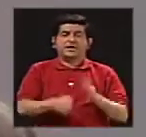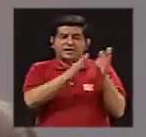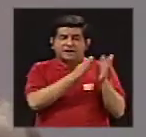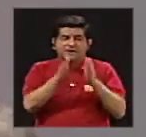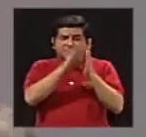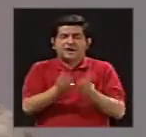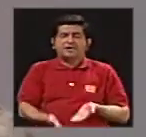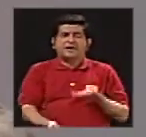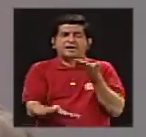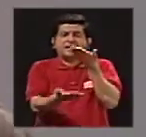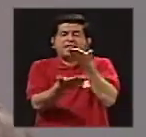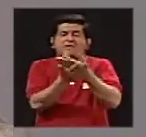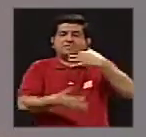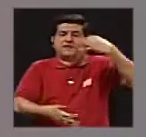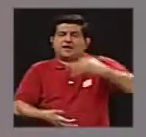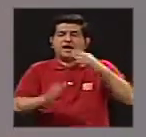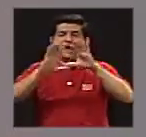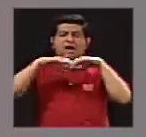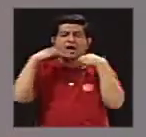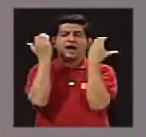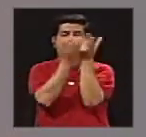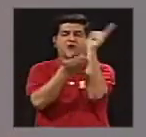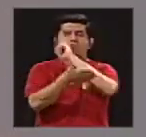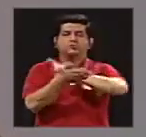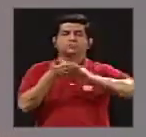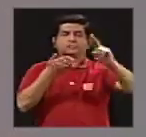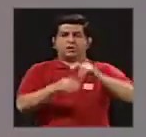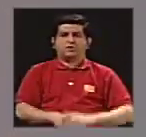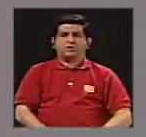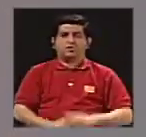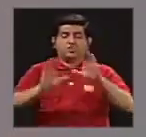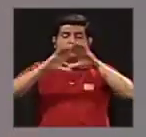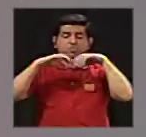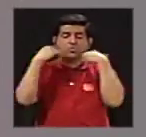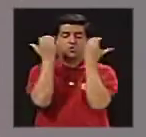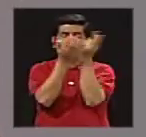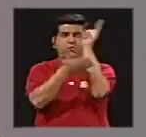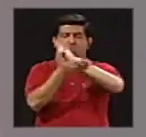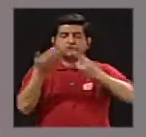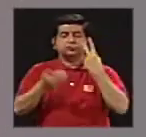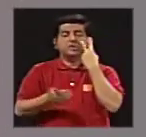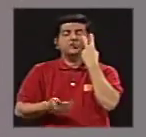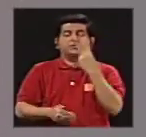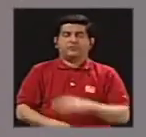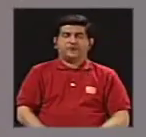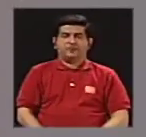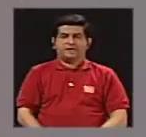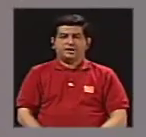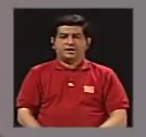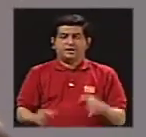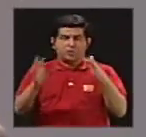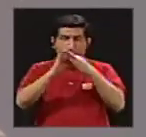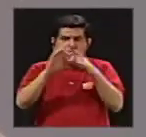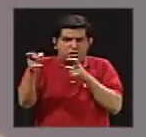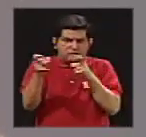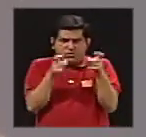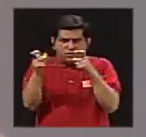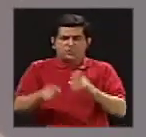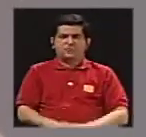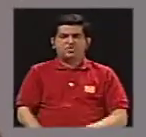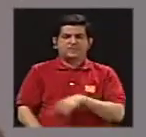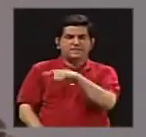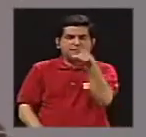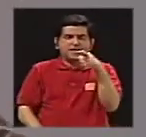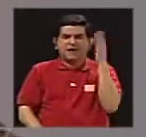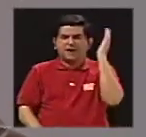hacer una entrega oficial al consejo universitario el consejo universitario verá eh con la administración Cuáles de